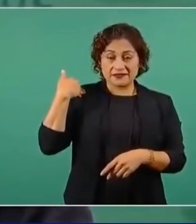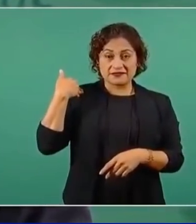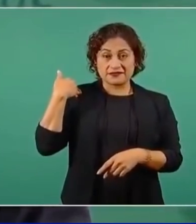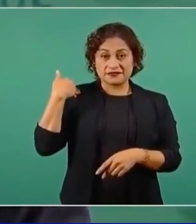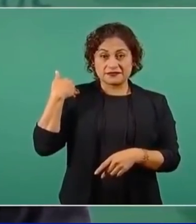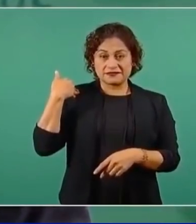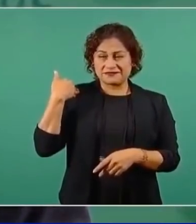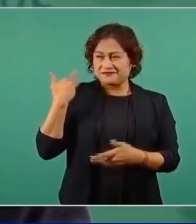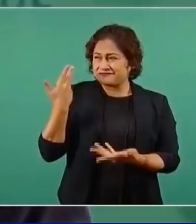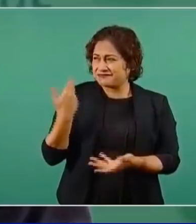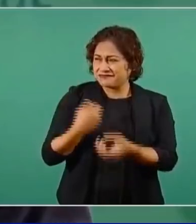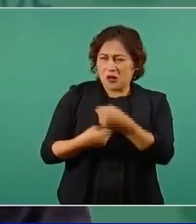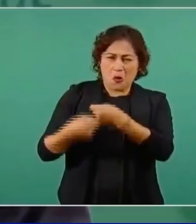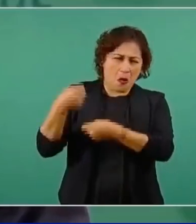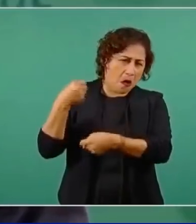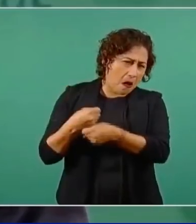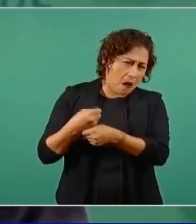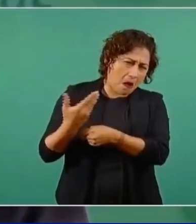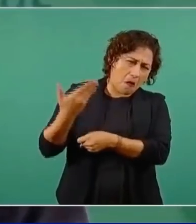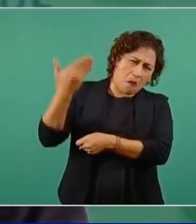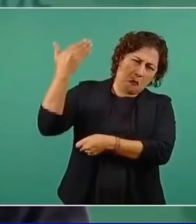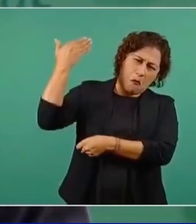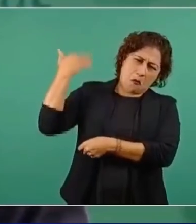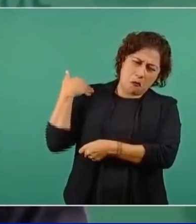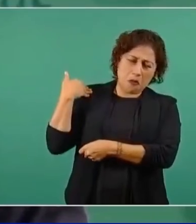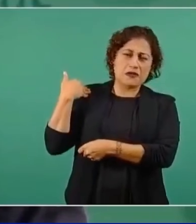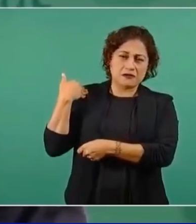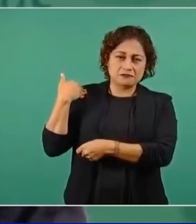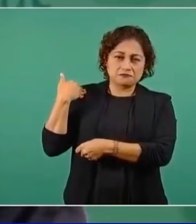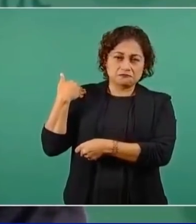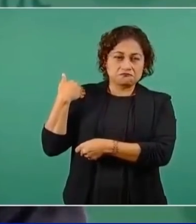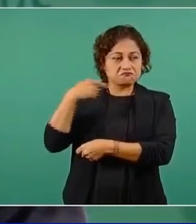décadas, décadas de que eran distintos.